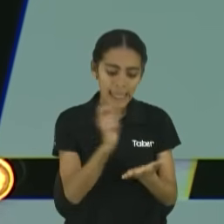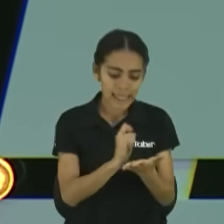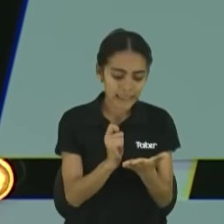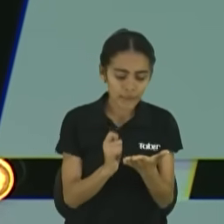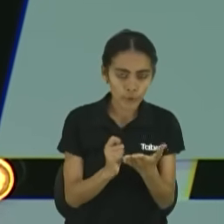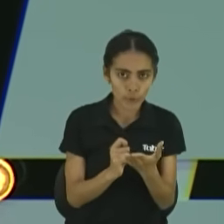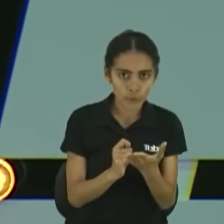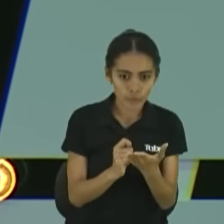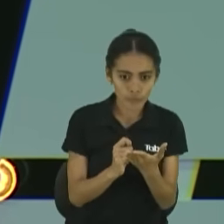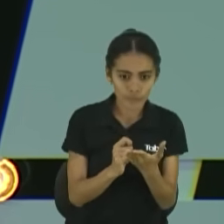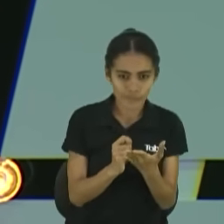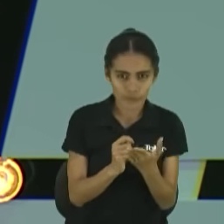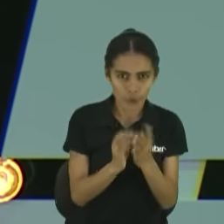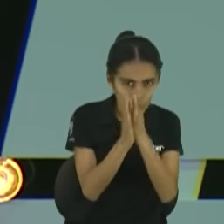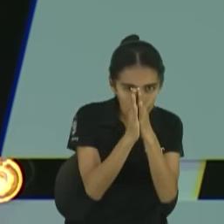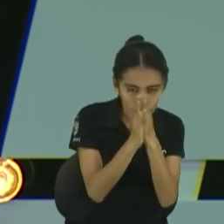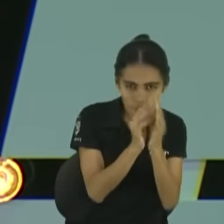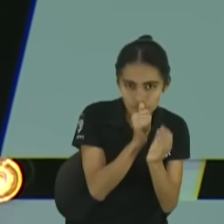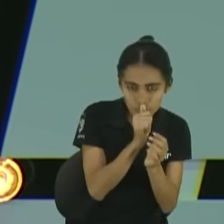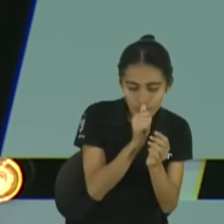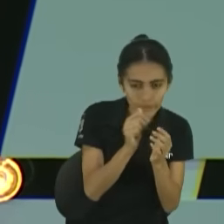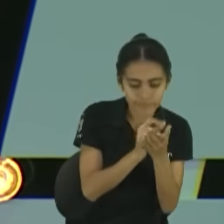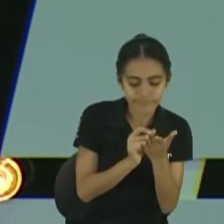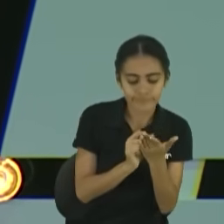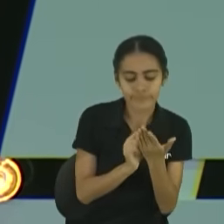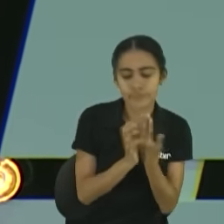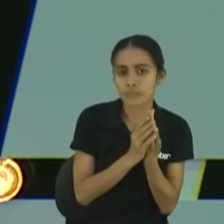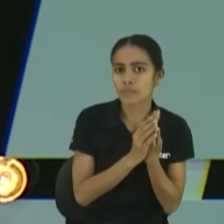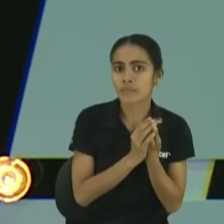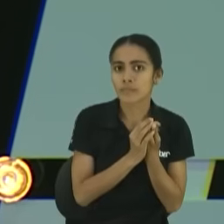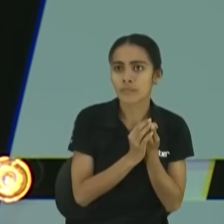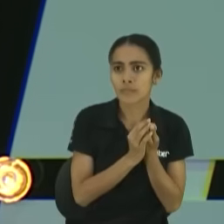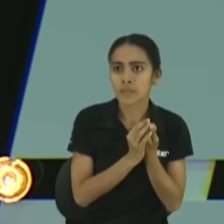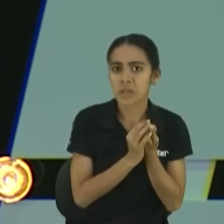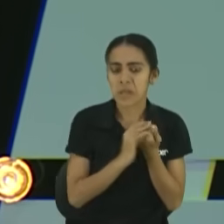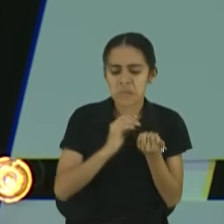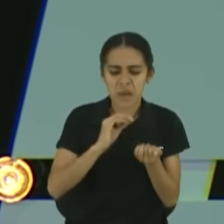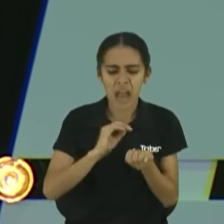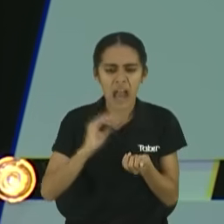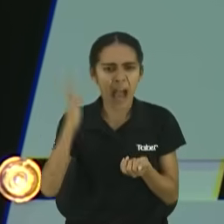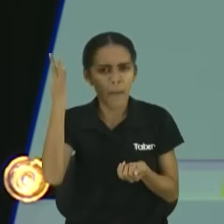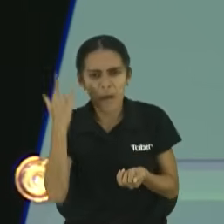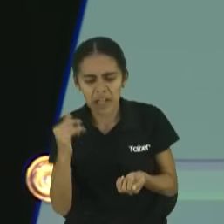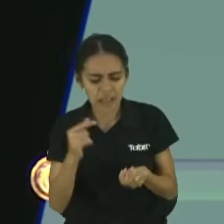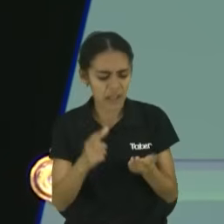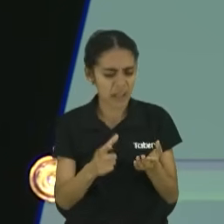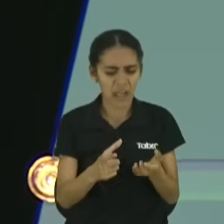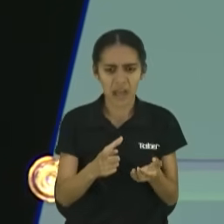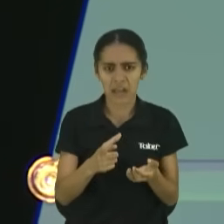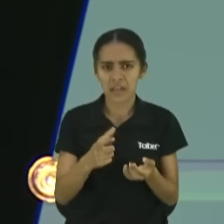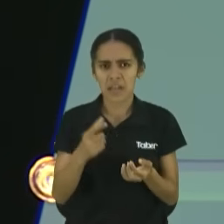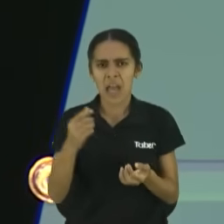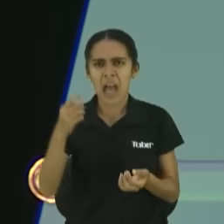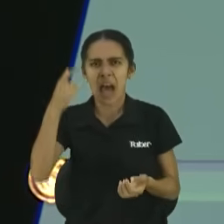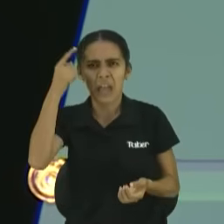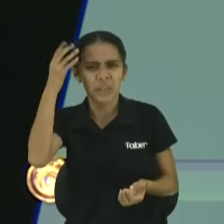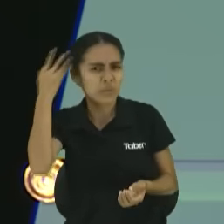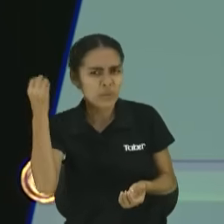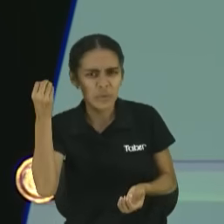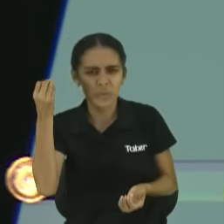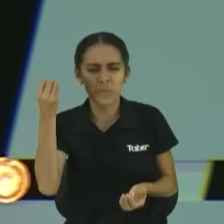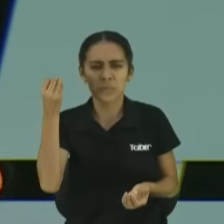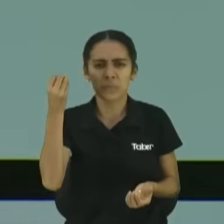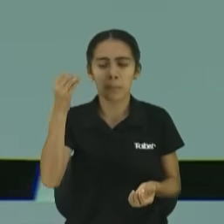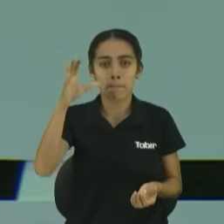lo vea, y lo hice. Y de repente me pasó una tarjeta María, una tarjeta verde, no me acuerdo, la otra era azul y una